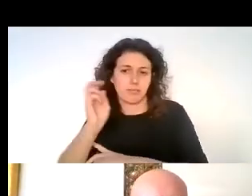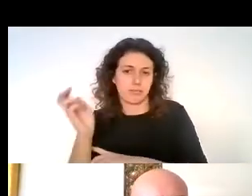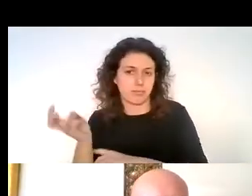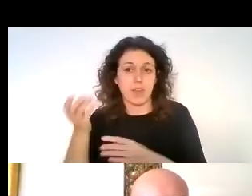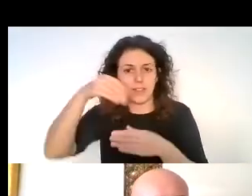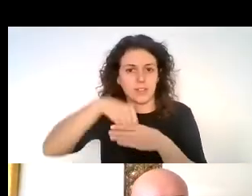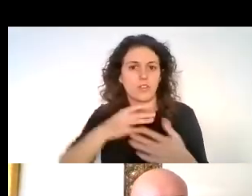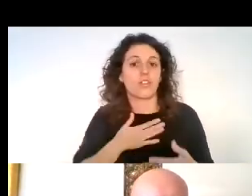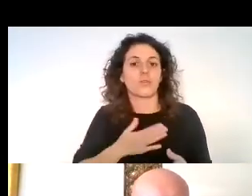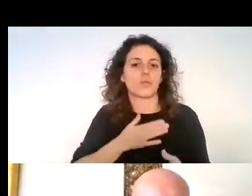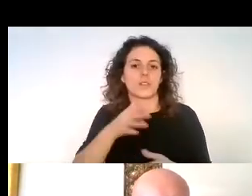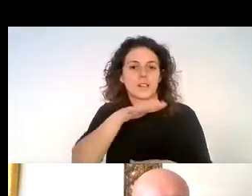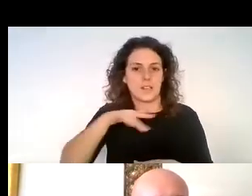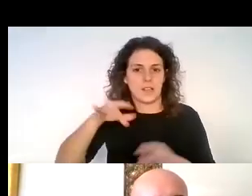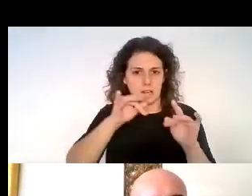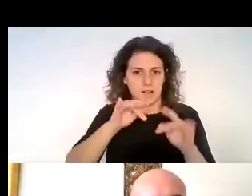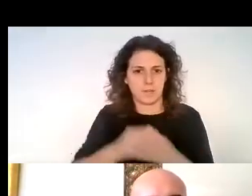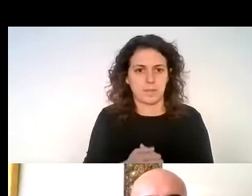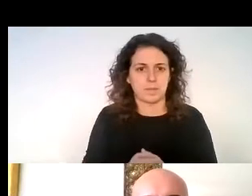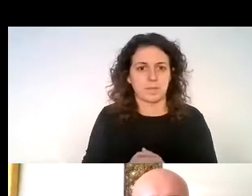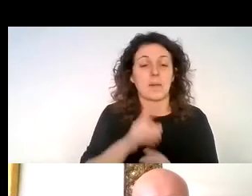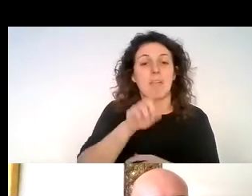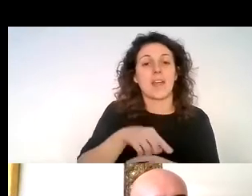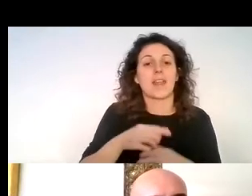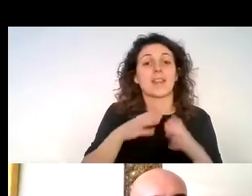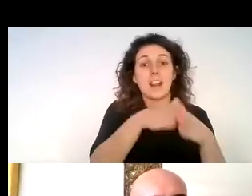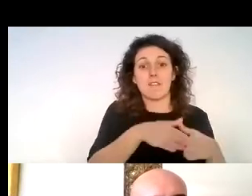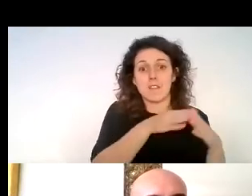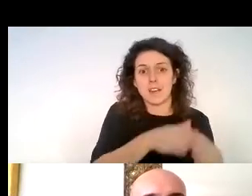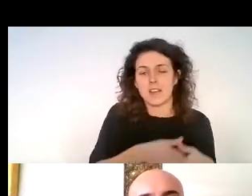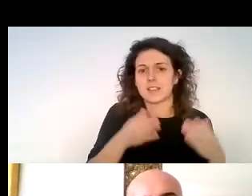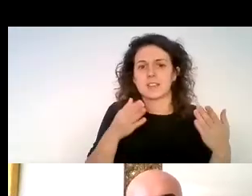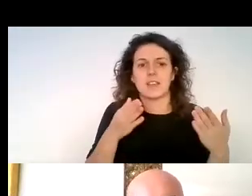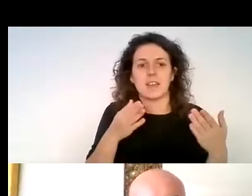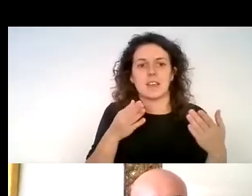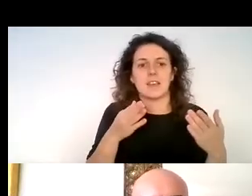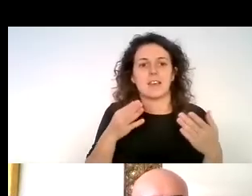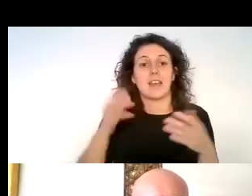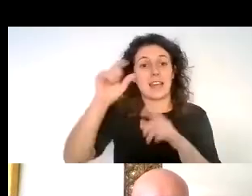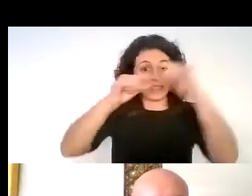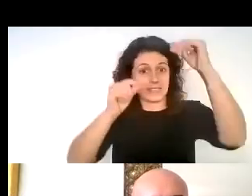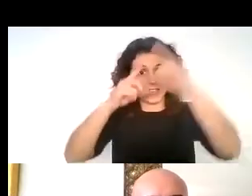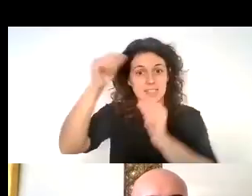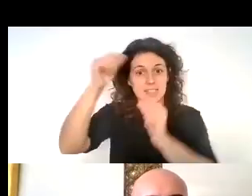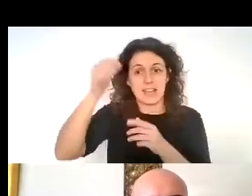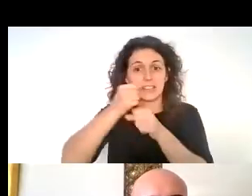tierra. Avistamiento de delfines, observación de estrellas, rutas a caballo o en bici son otro de los muchos